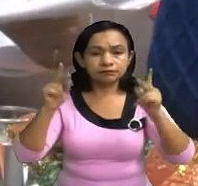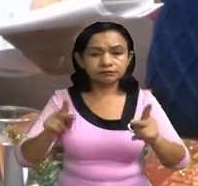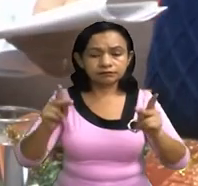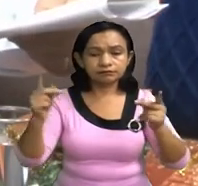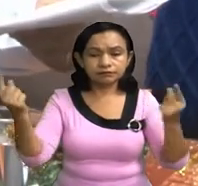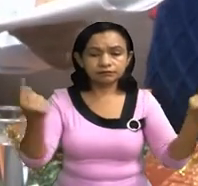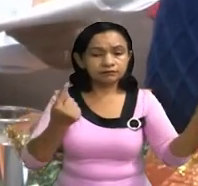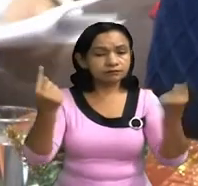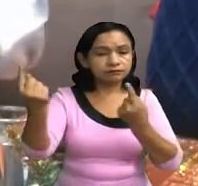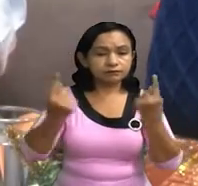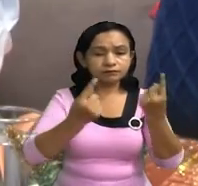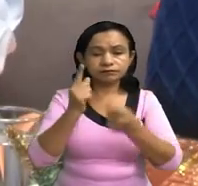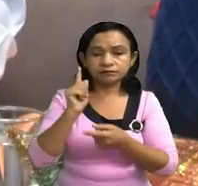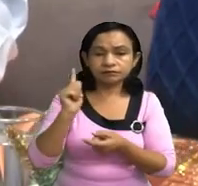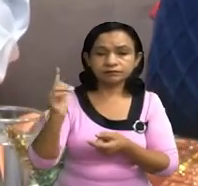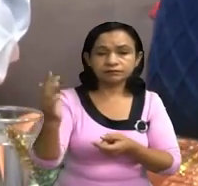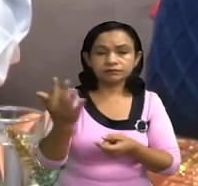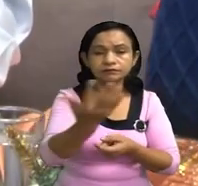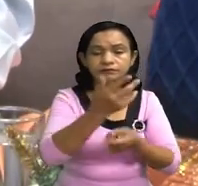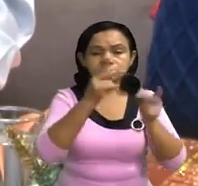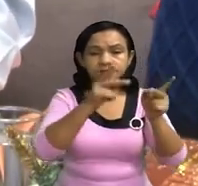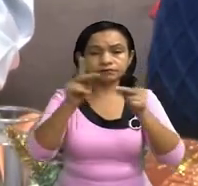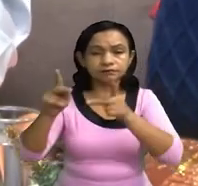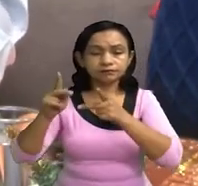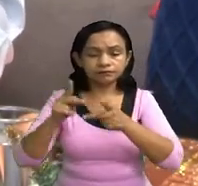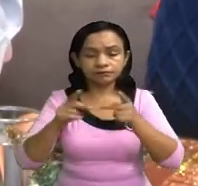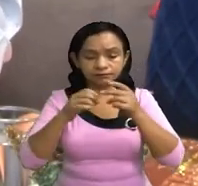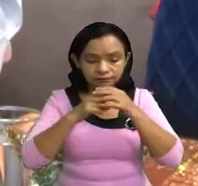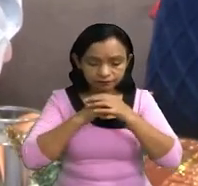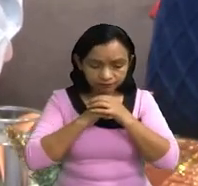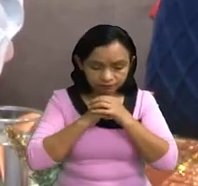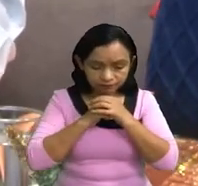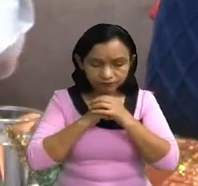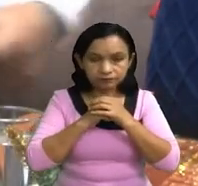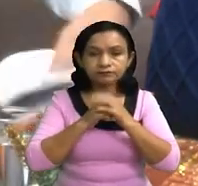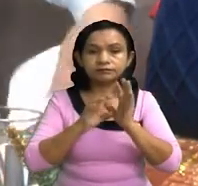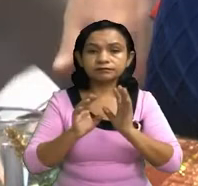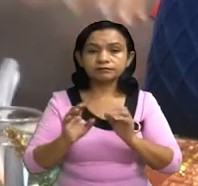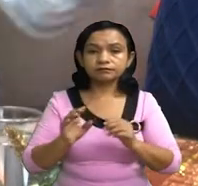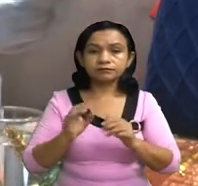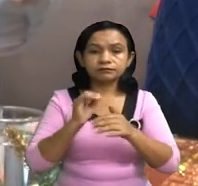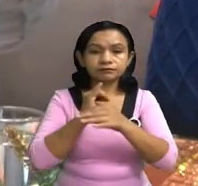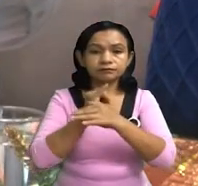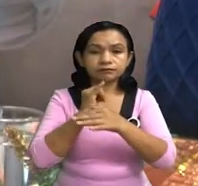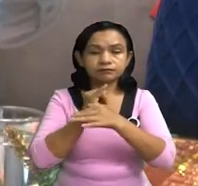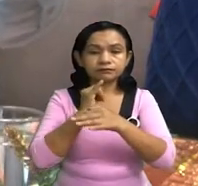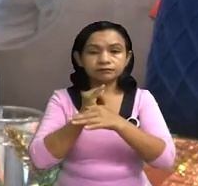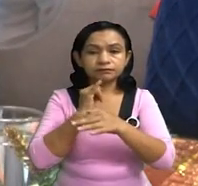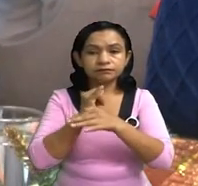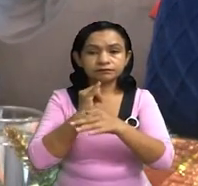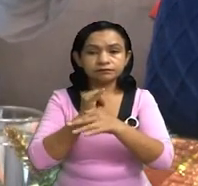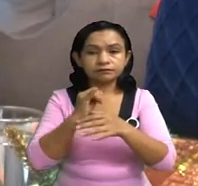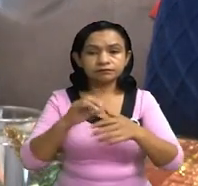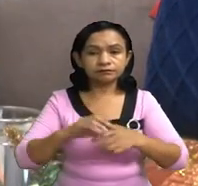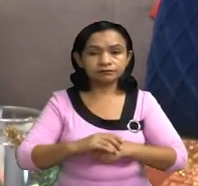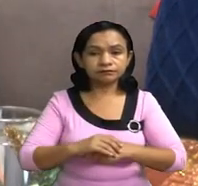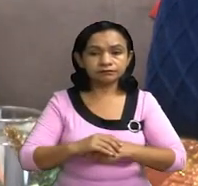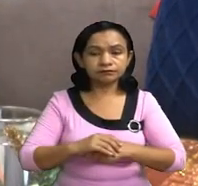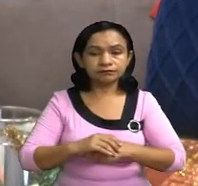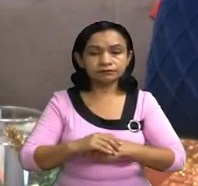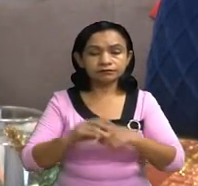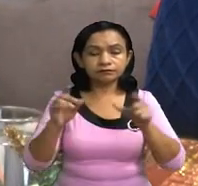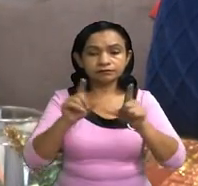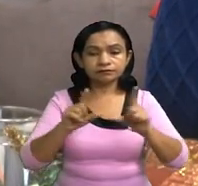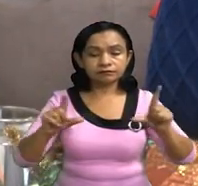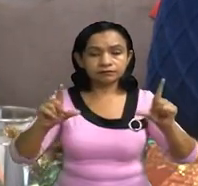para todos, espacios comunes de oración. Las iglesias es el lugar